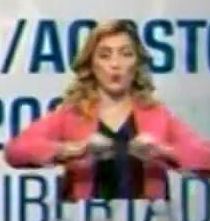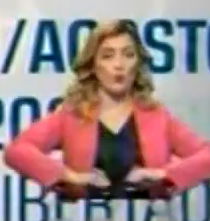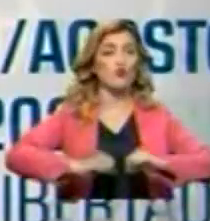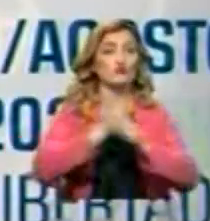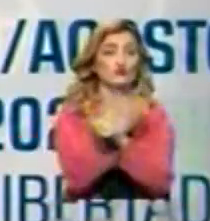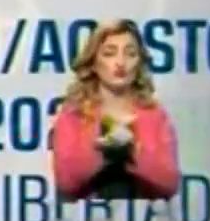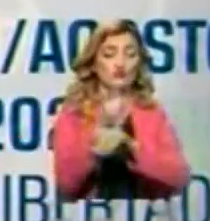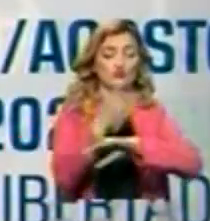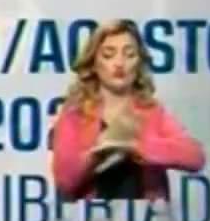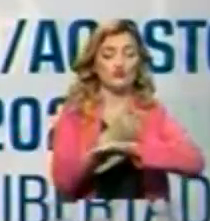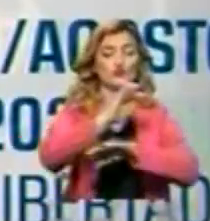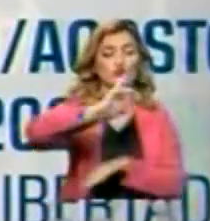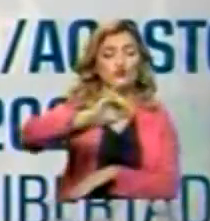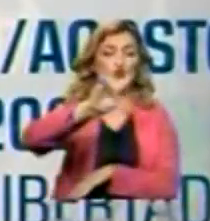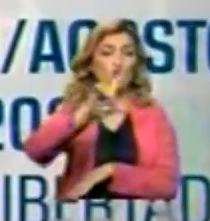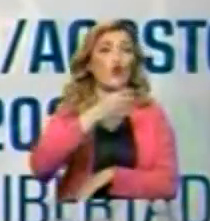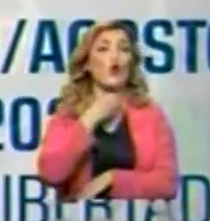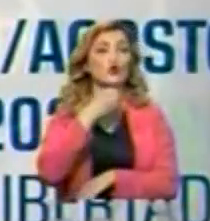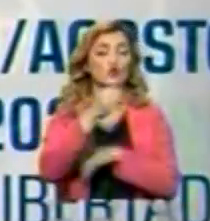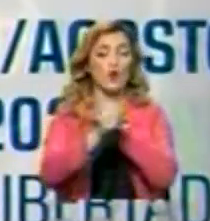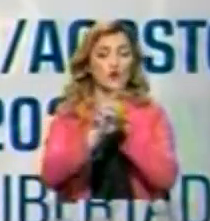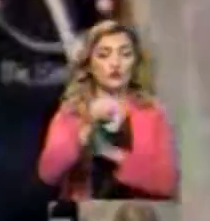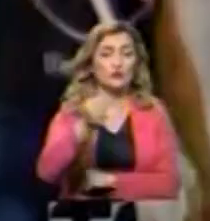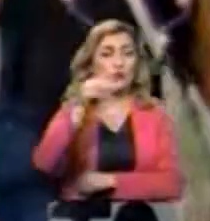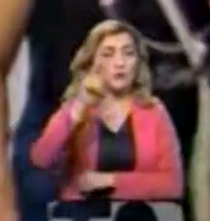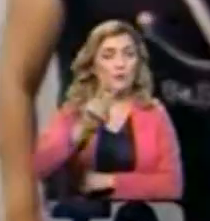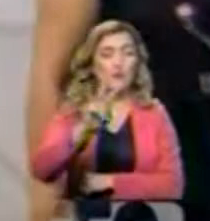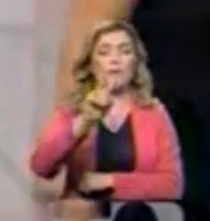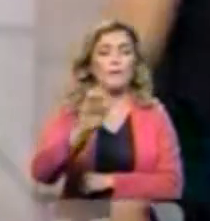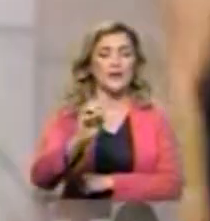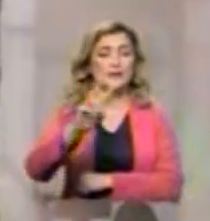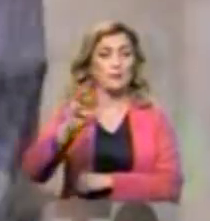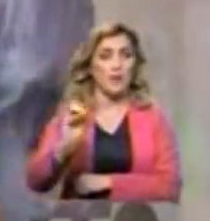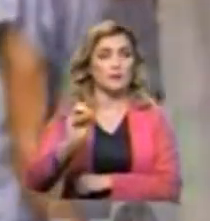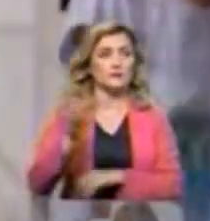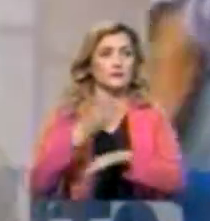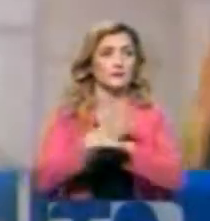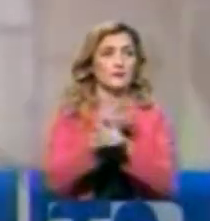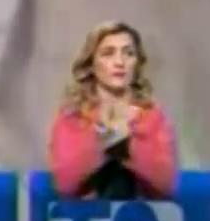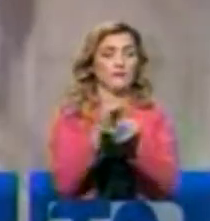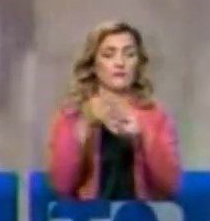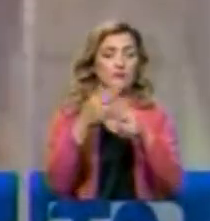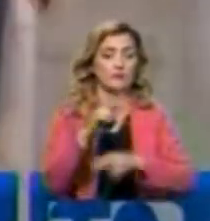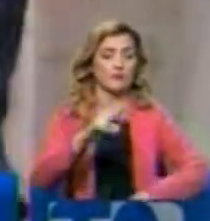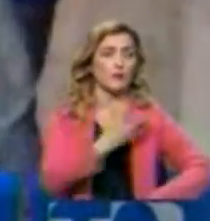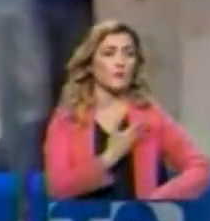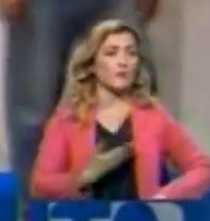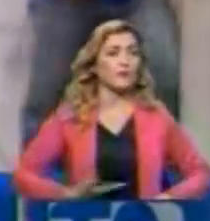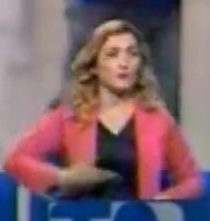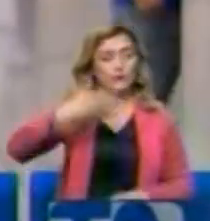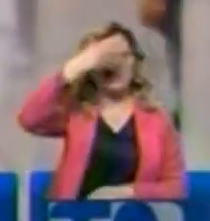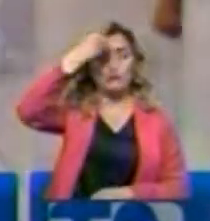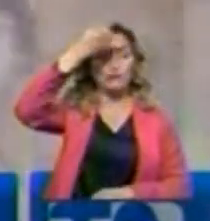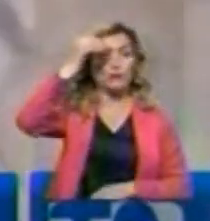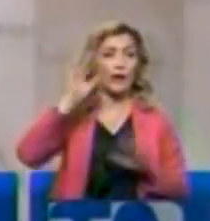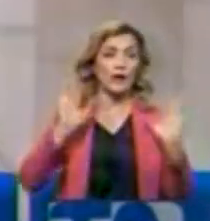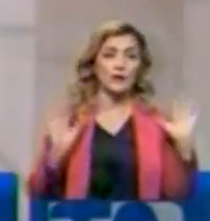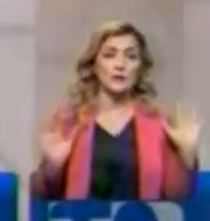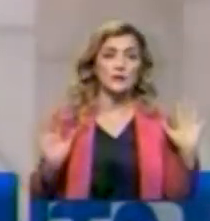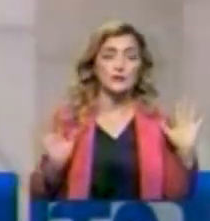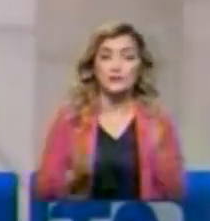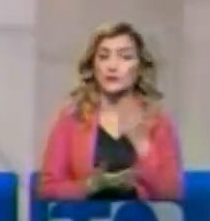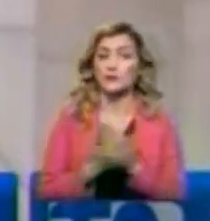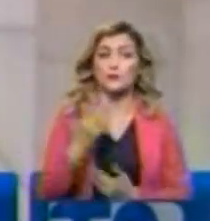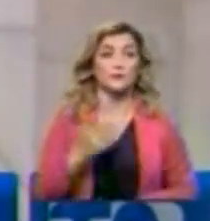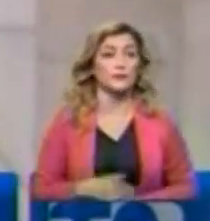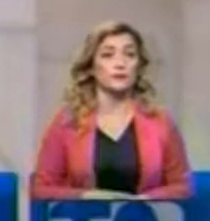a la prelibertad en julio o agosto del próximo año. Pero hablar de prelibertad en el caso del ex vicepresidente Jorge Glass es una tarea que no será